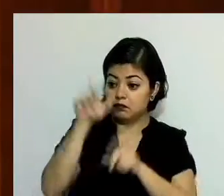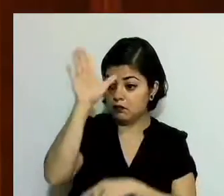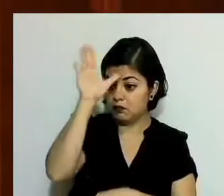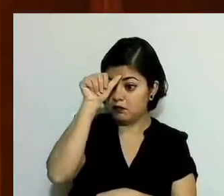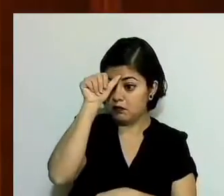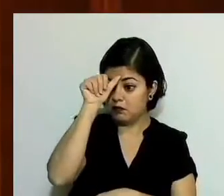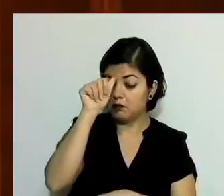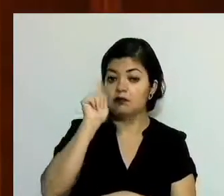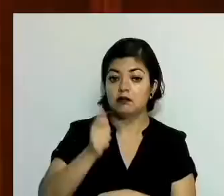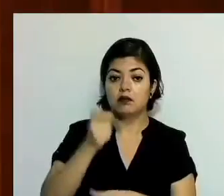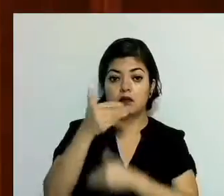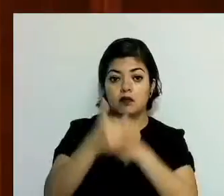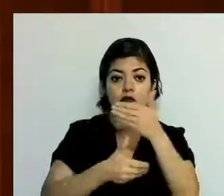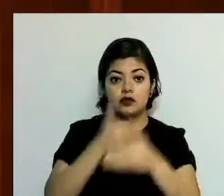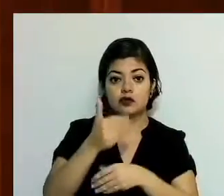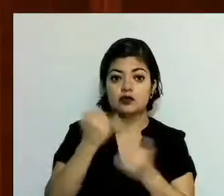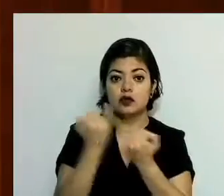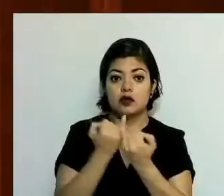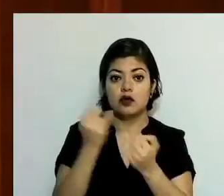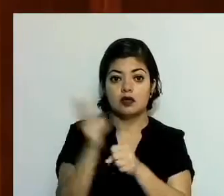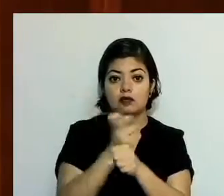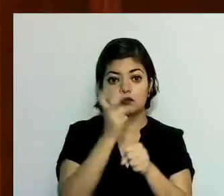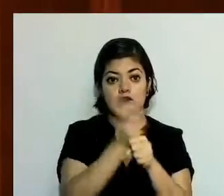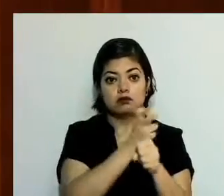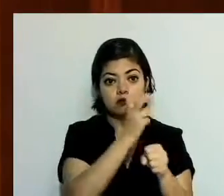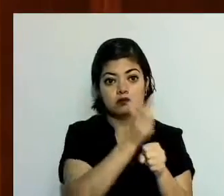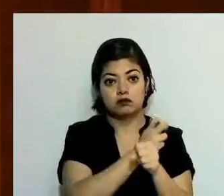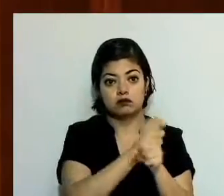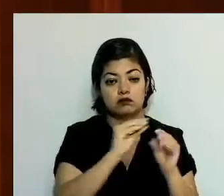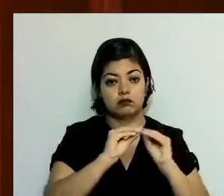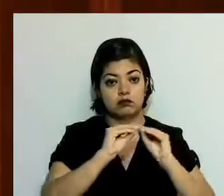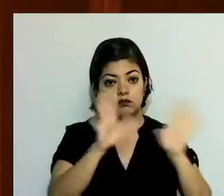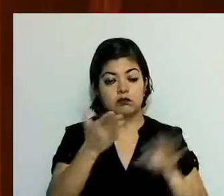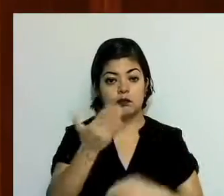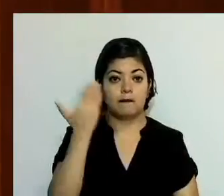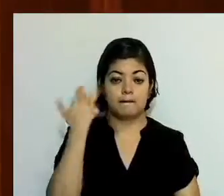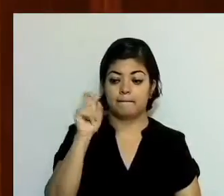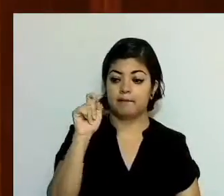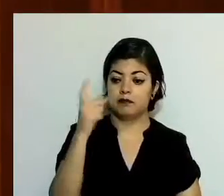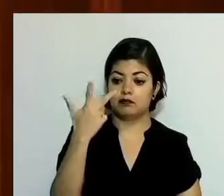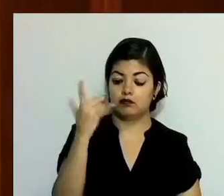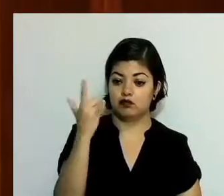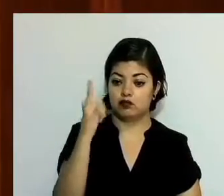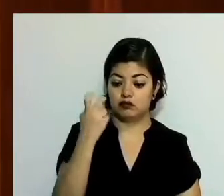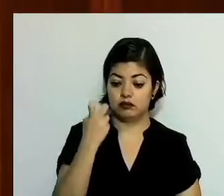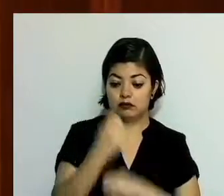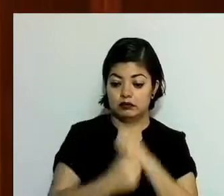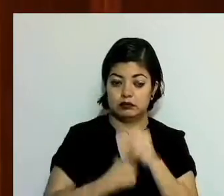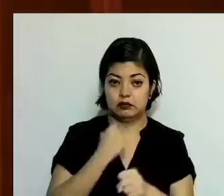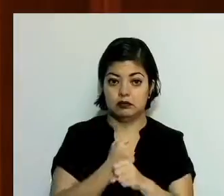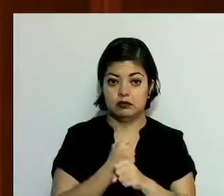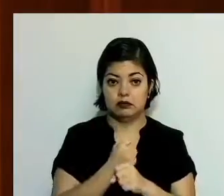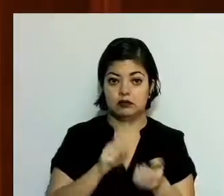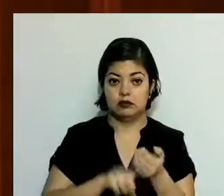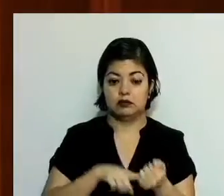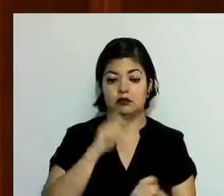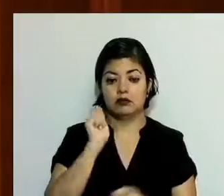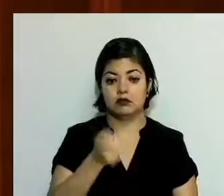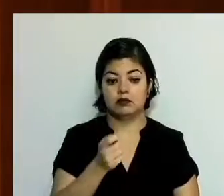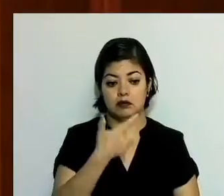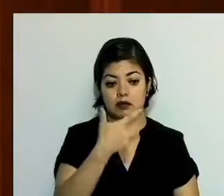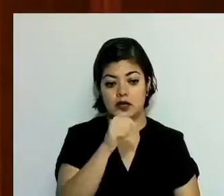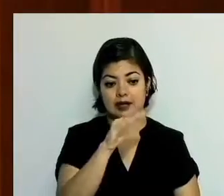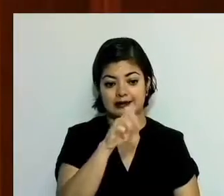el proceso y la convocatoria, publicado el 28 de julio del año en curso en la Gaceta del Gobierno,